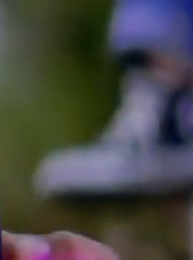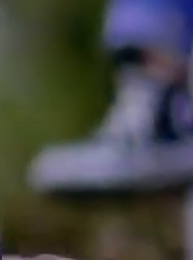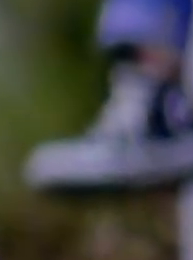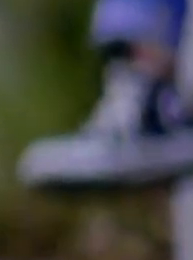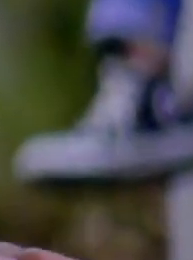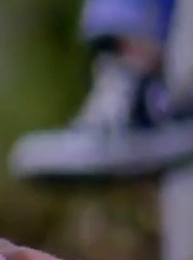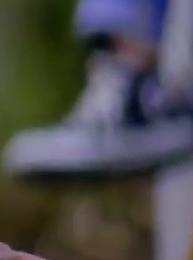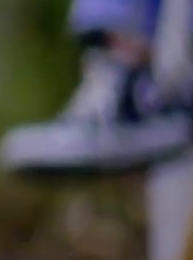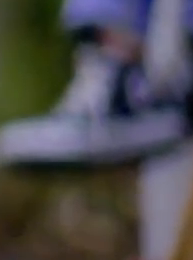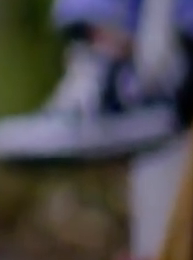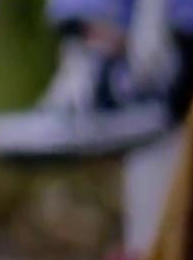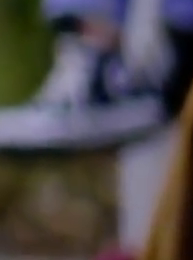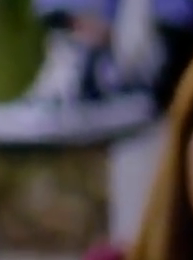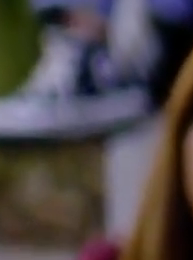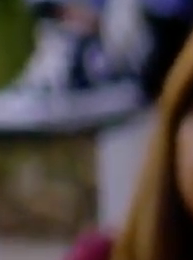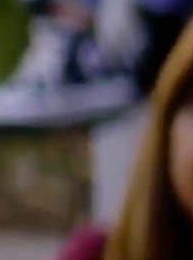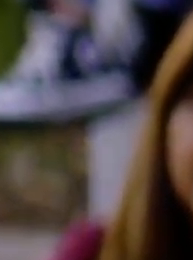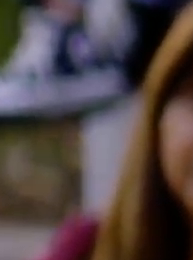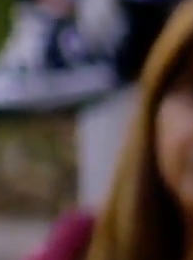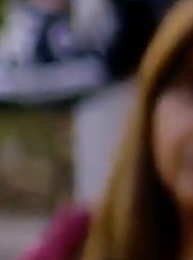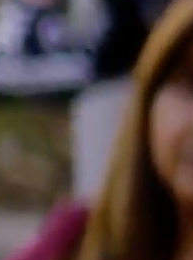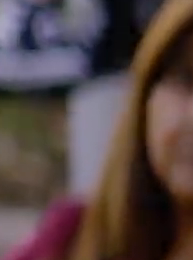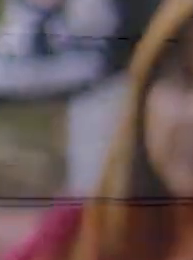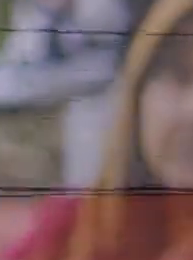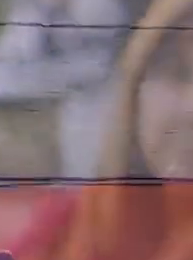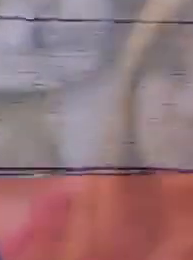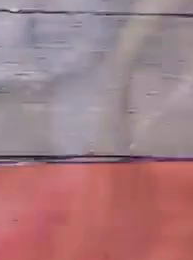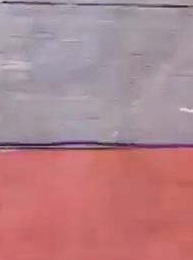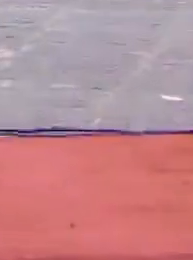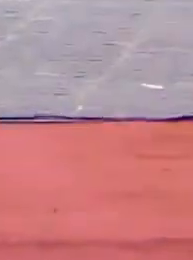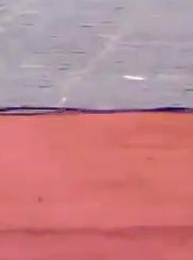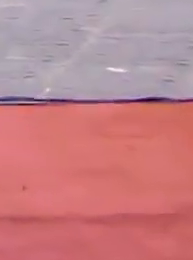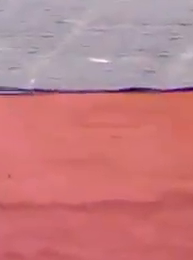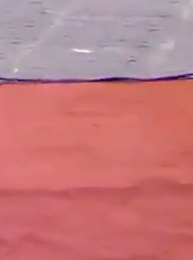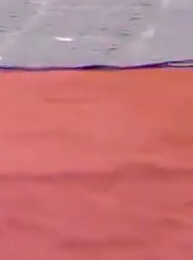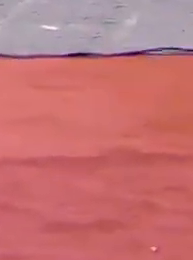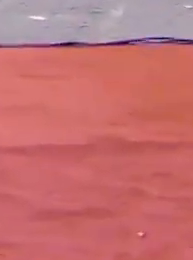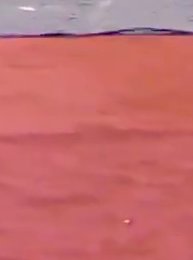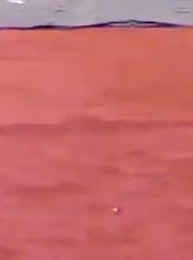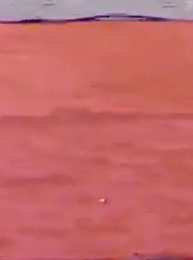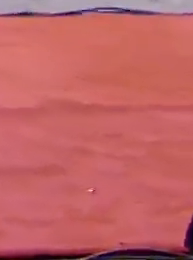mochila sin decirme nada. La primera vez que fumamos cigarrillos a